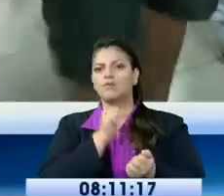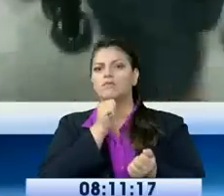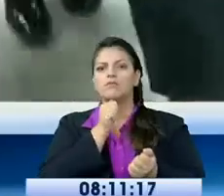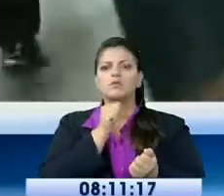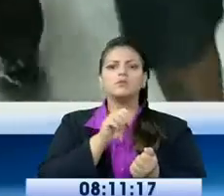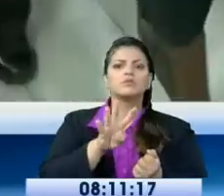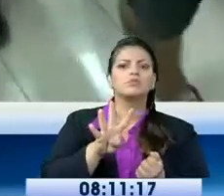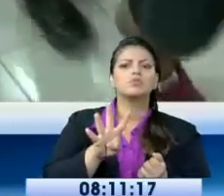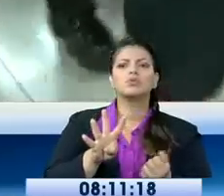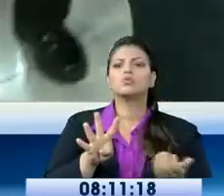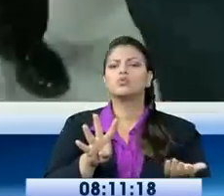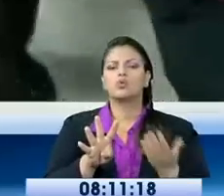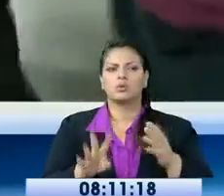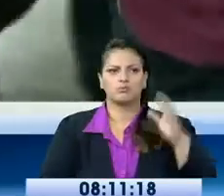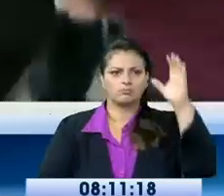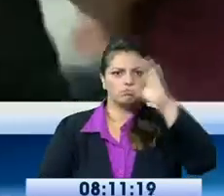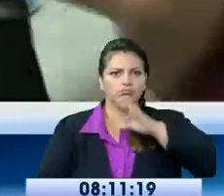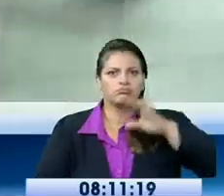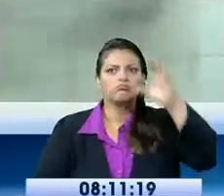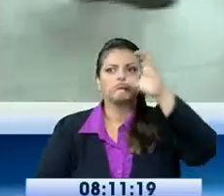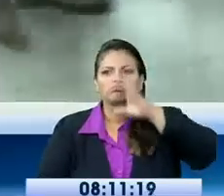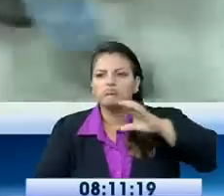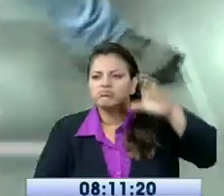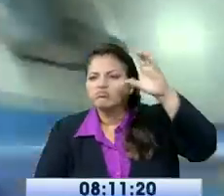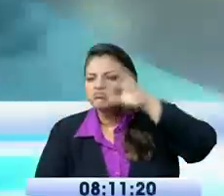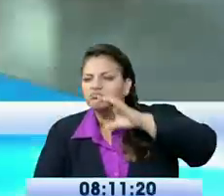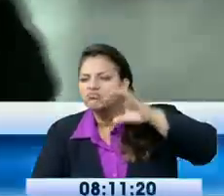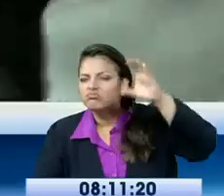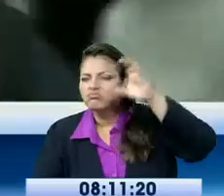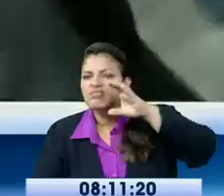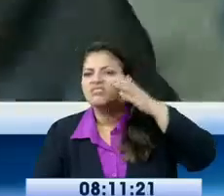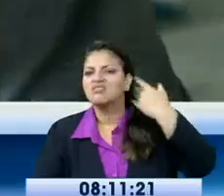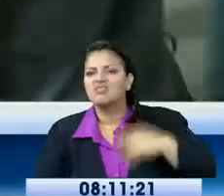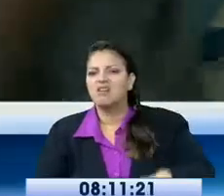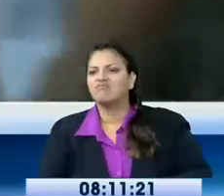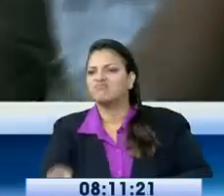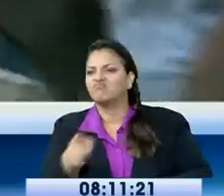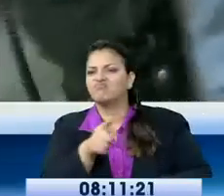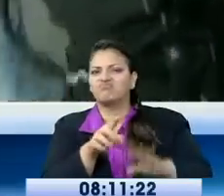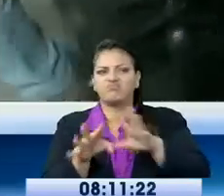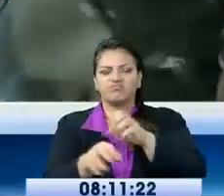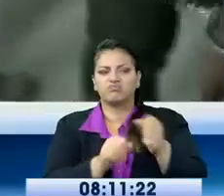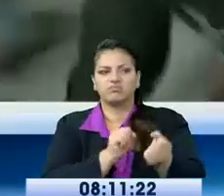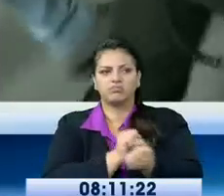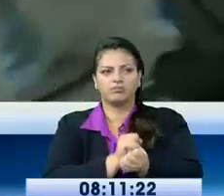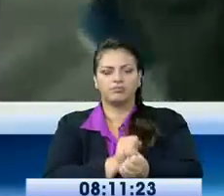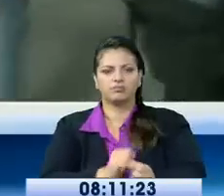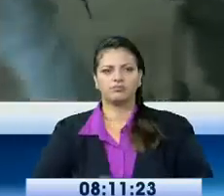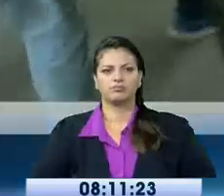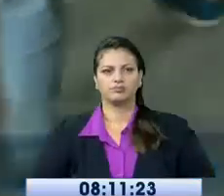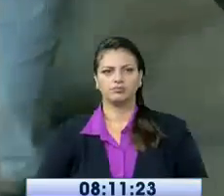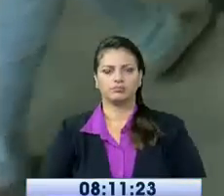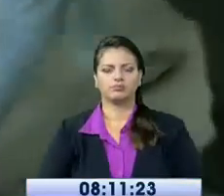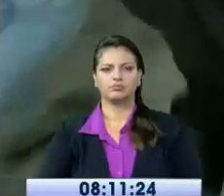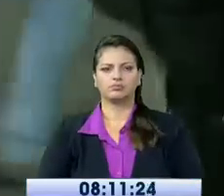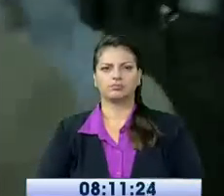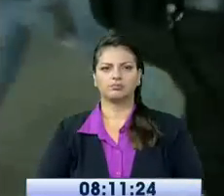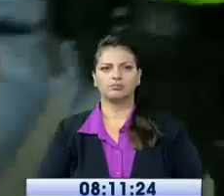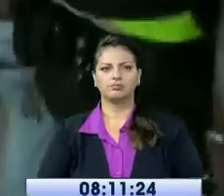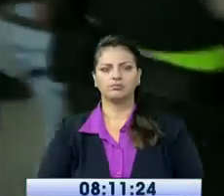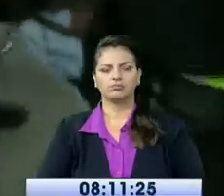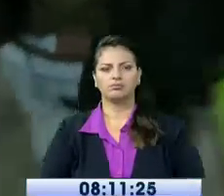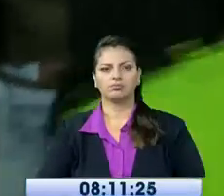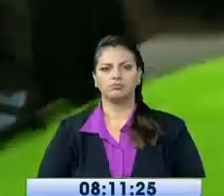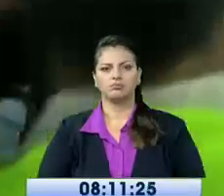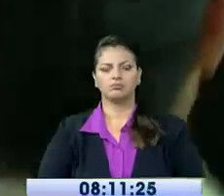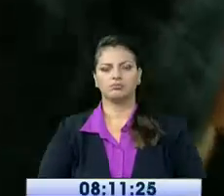después, tras un rápido operativo desplegado por agentes de la CIPROVAC. Se obtuvo la aprehensión pues de la